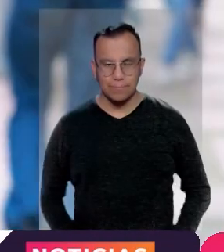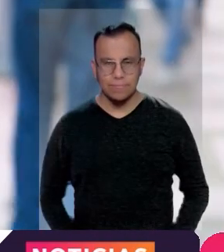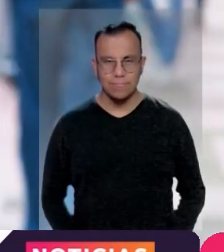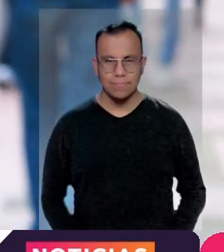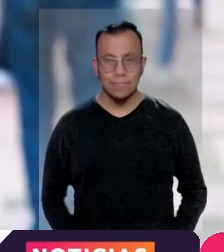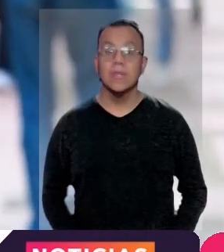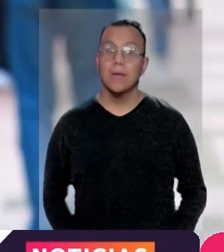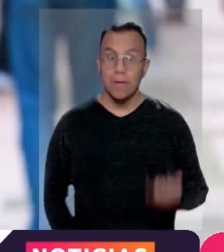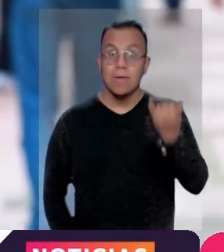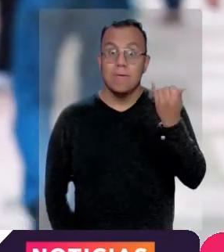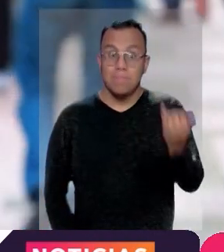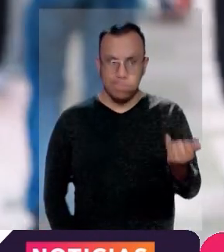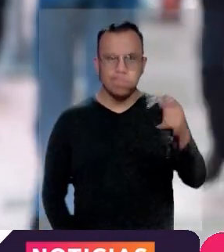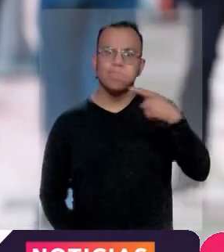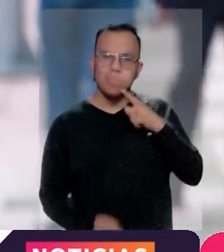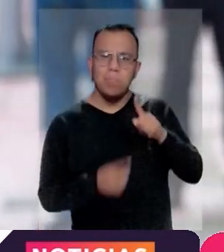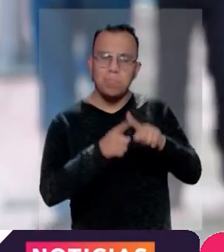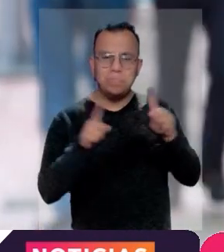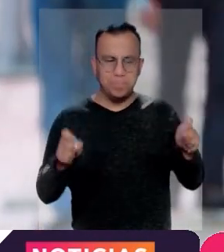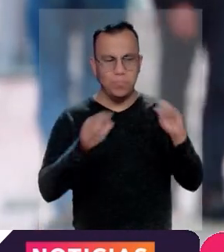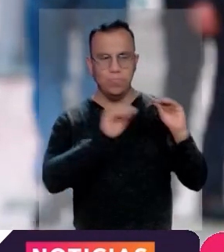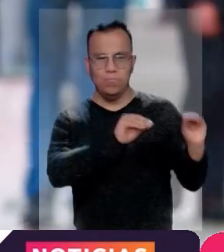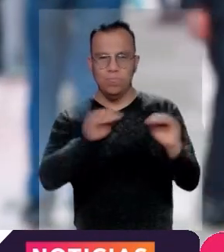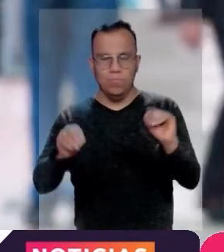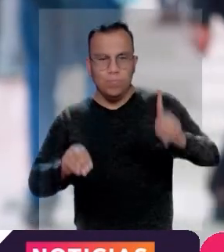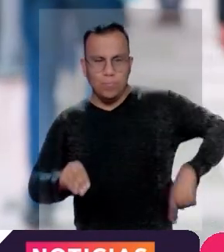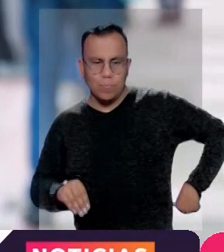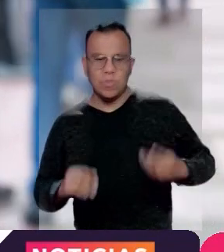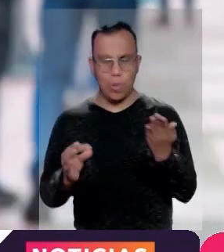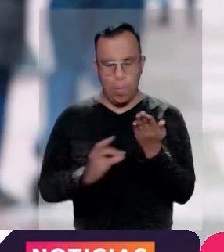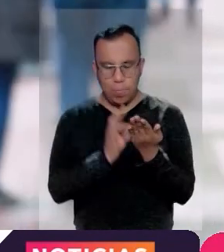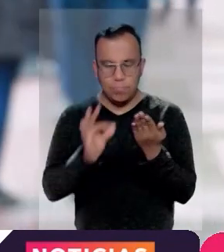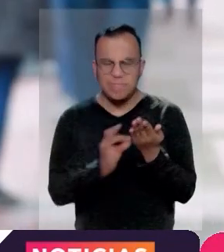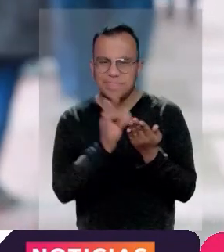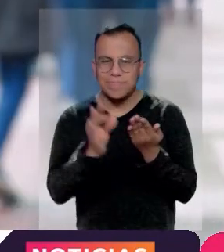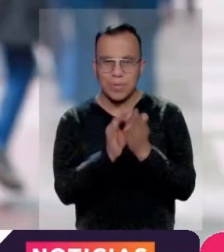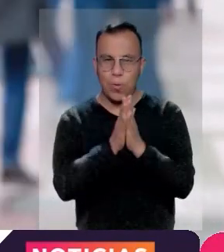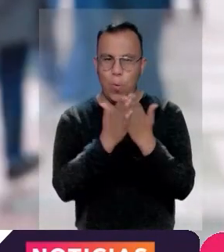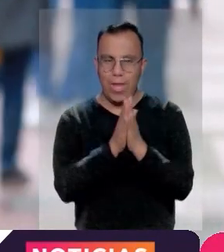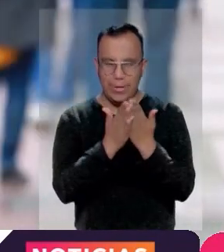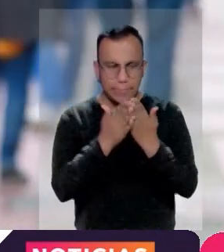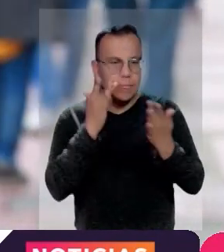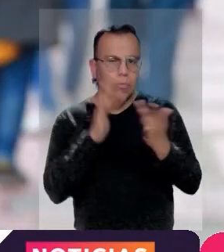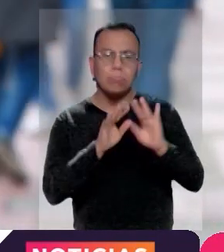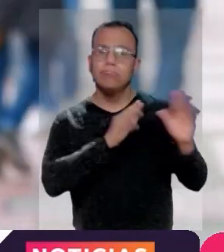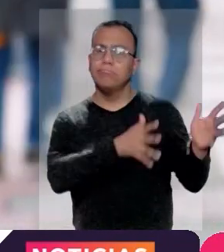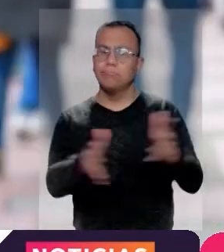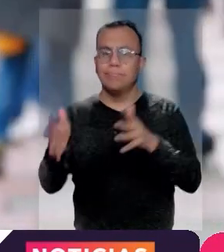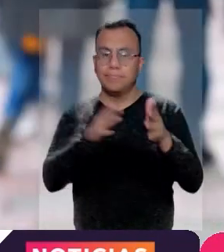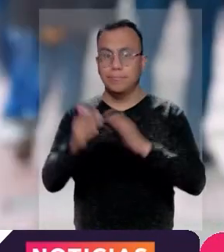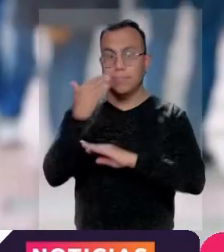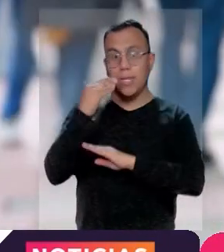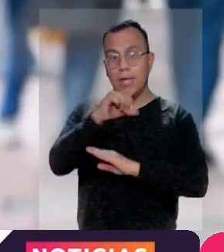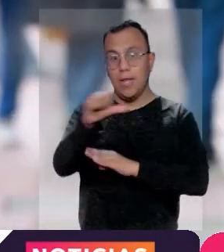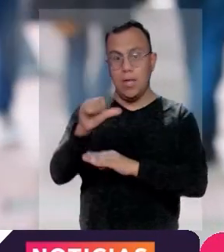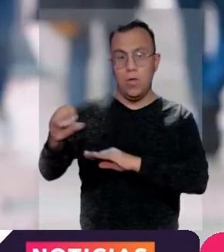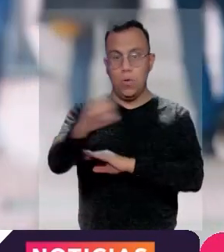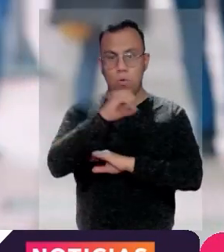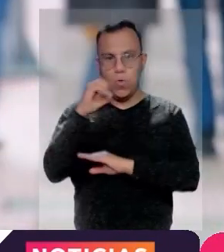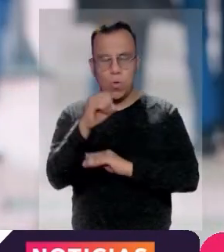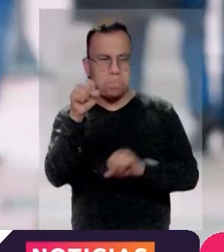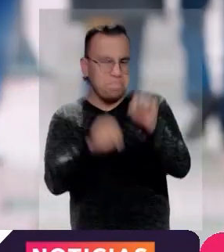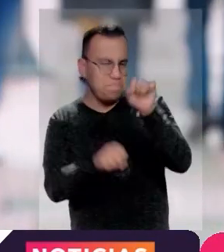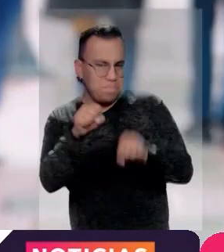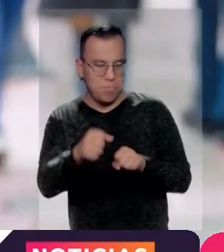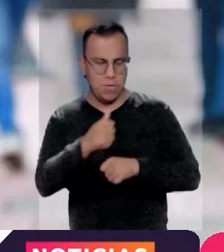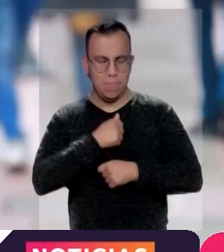www.cocrea.com.co. Esta idea es la Escuela Taller de Encuadernación, que busca no solo enseñarle a mujeres y a jóvenes la alternativa